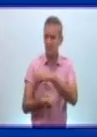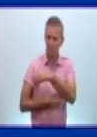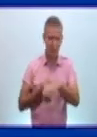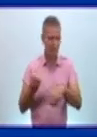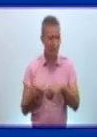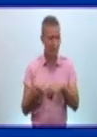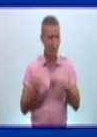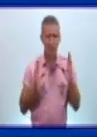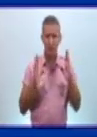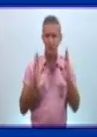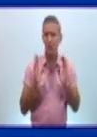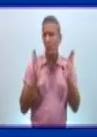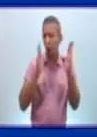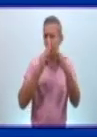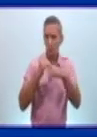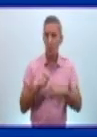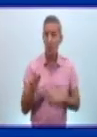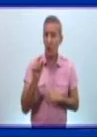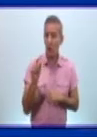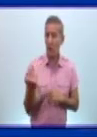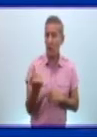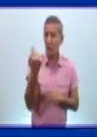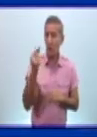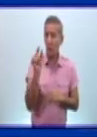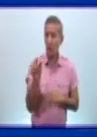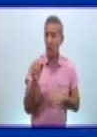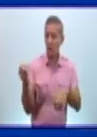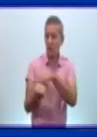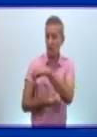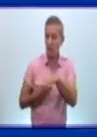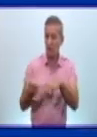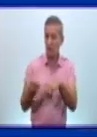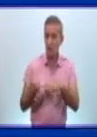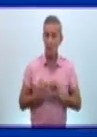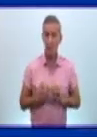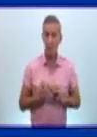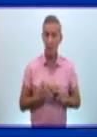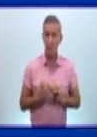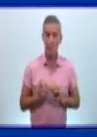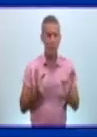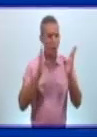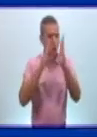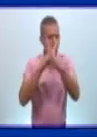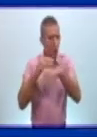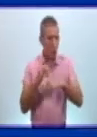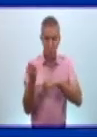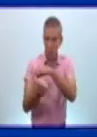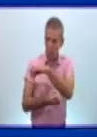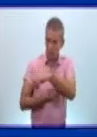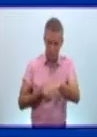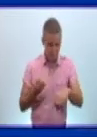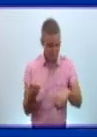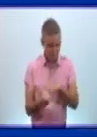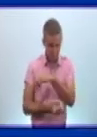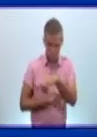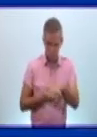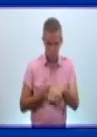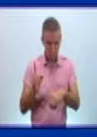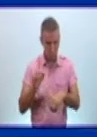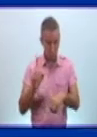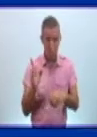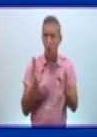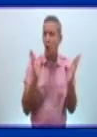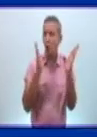transformación es una palabra que nosotros tenemos que tener en cuenta. No hay transformación, no hay formación de